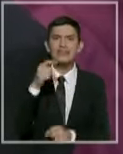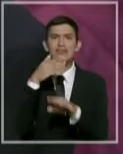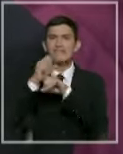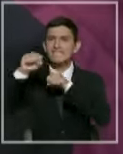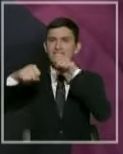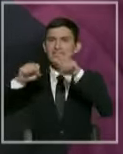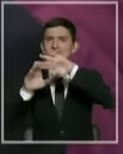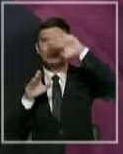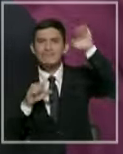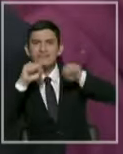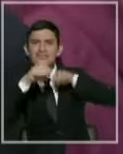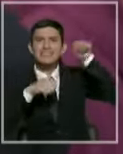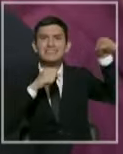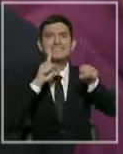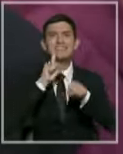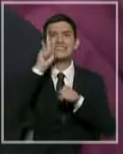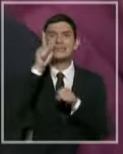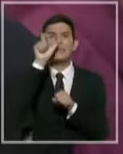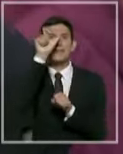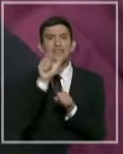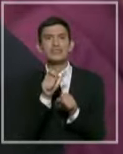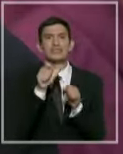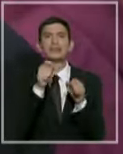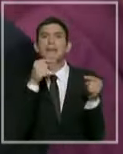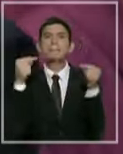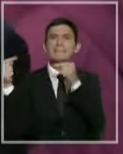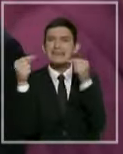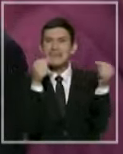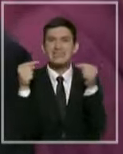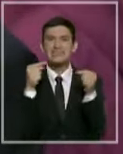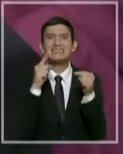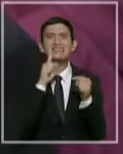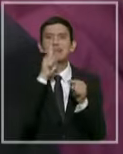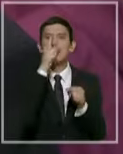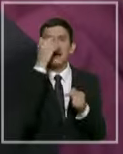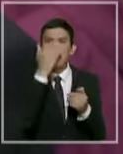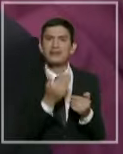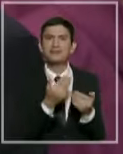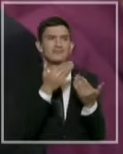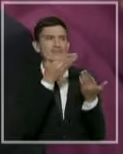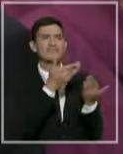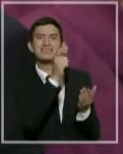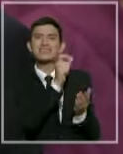subir un cerro? ¿Quién va a ser el antagonista de la próxima pelea del siglo?